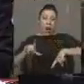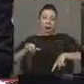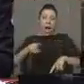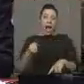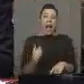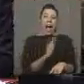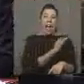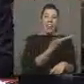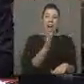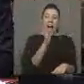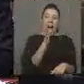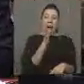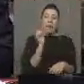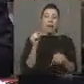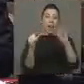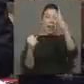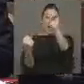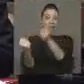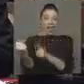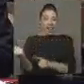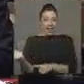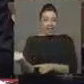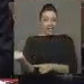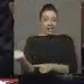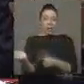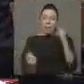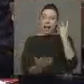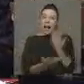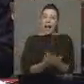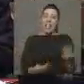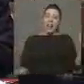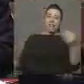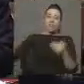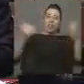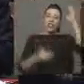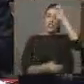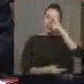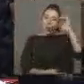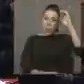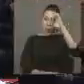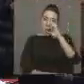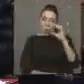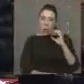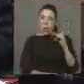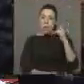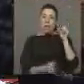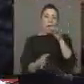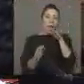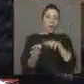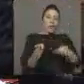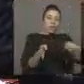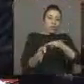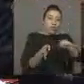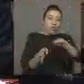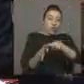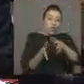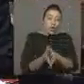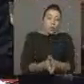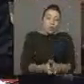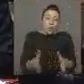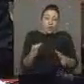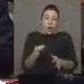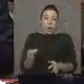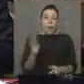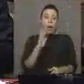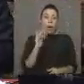para generar electricidad, para que exista el turismo, para que se riegue abundantemente nuestra provincia